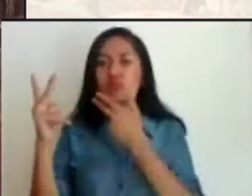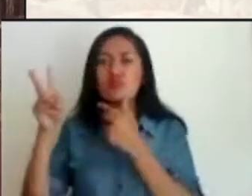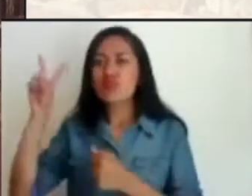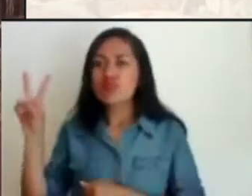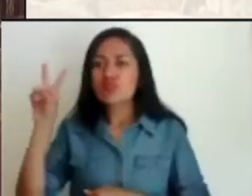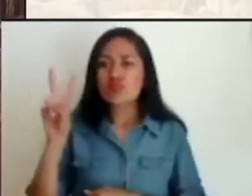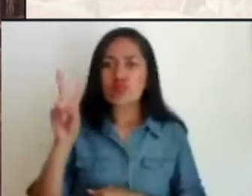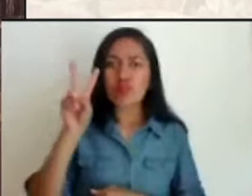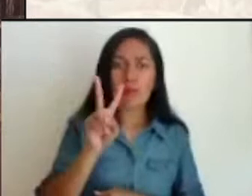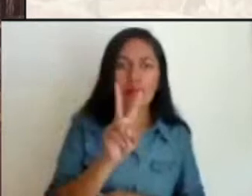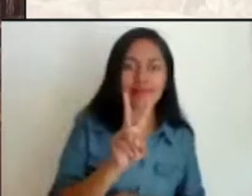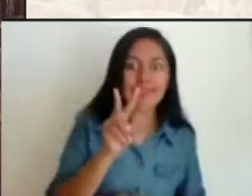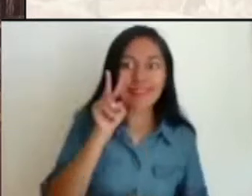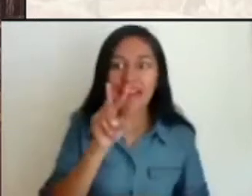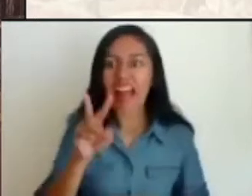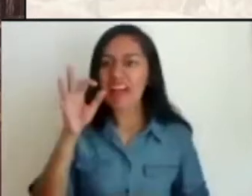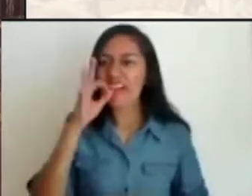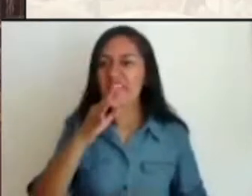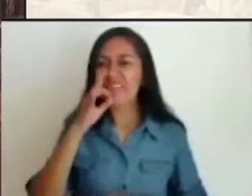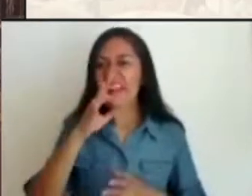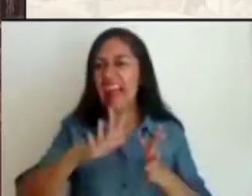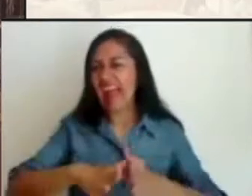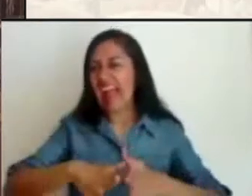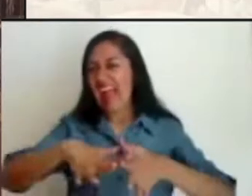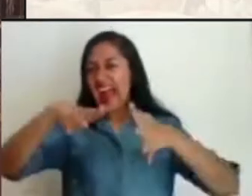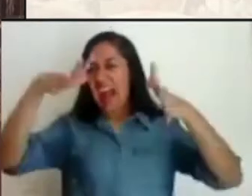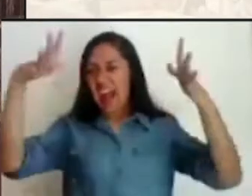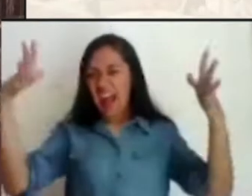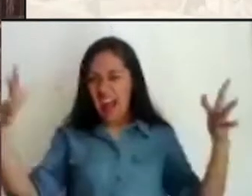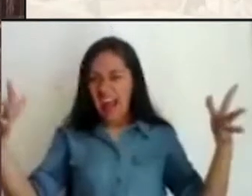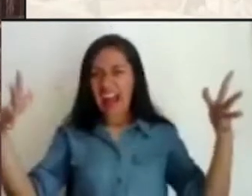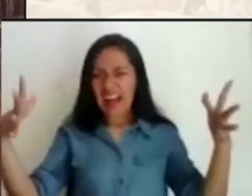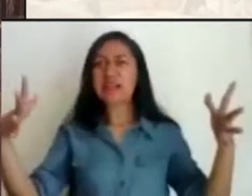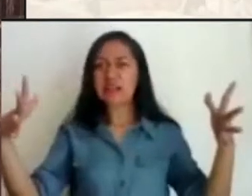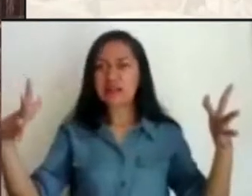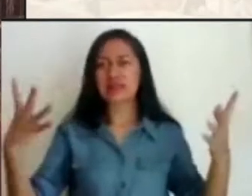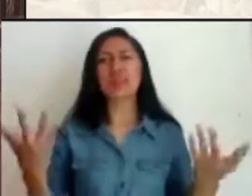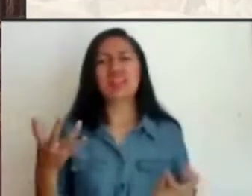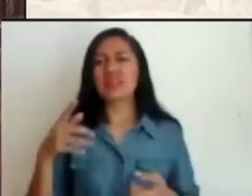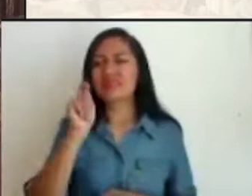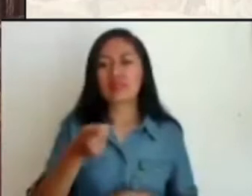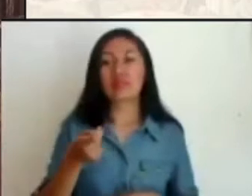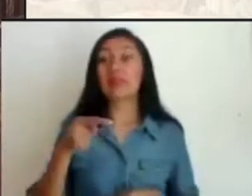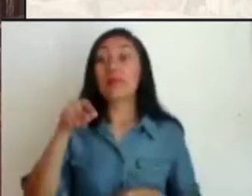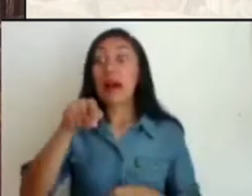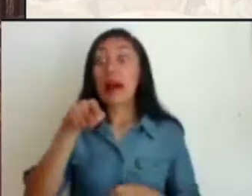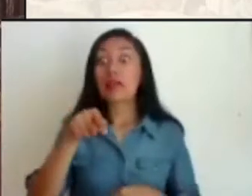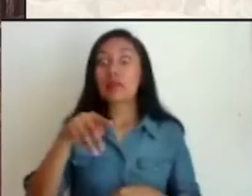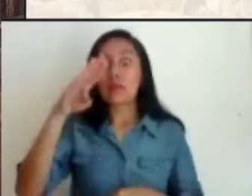gran fiesta del Redentor, y se plantea que el Redentor es el que va a salvar de la peste al Estado veneciano.